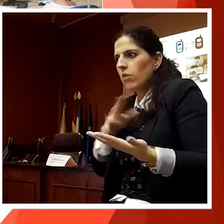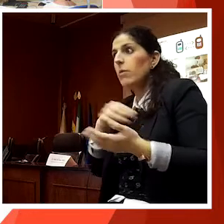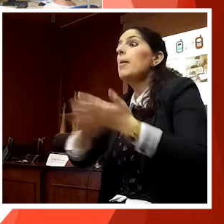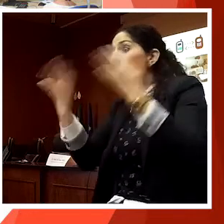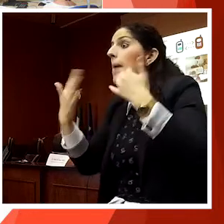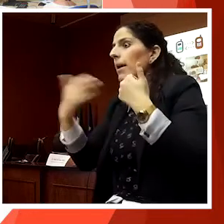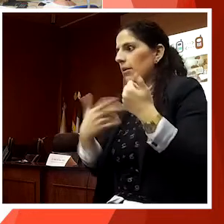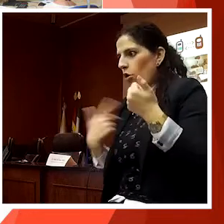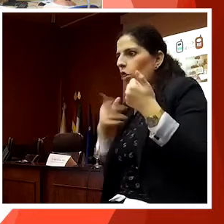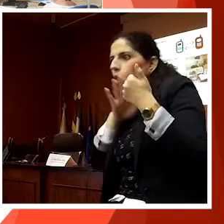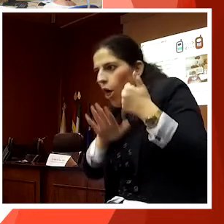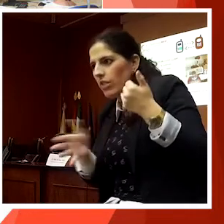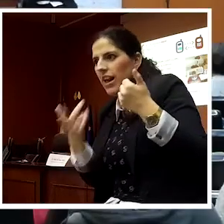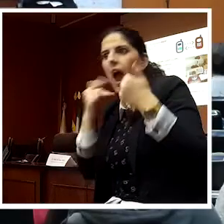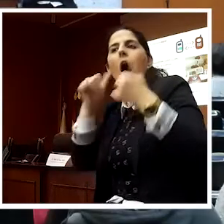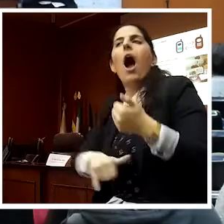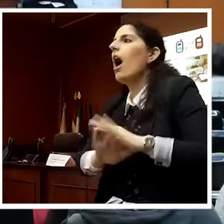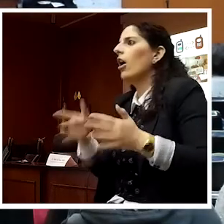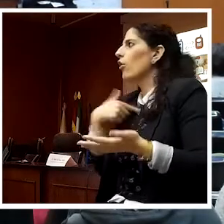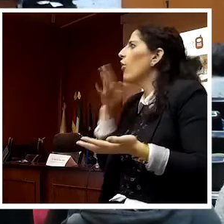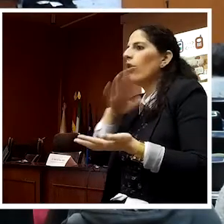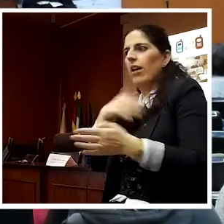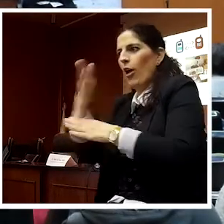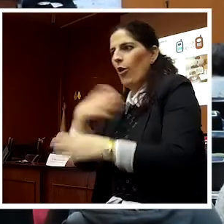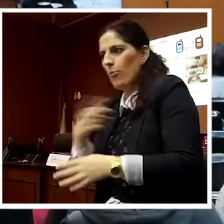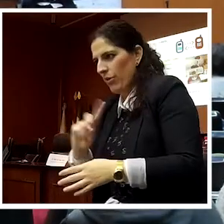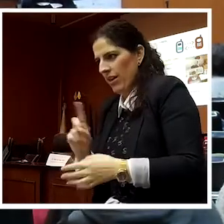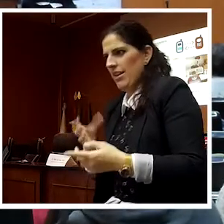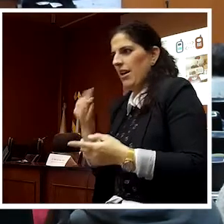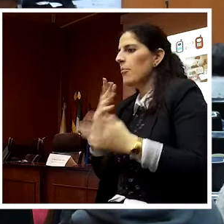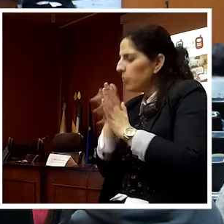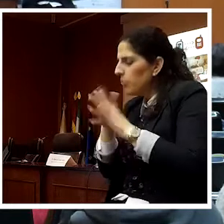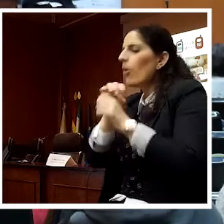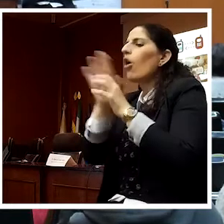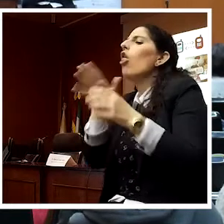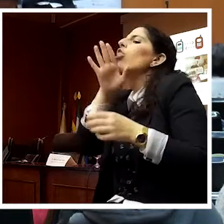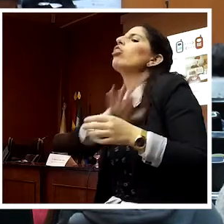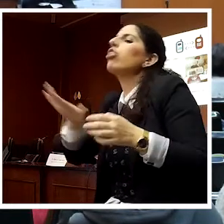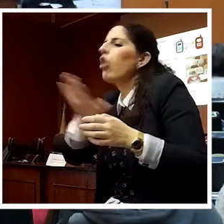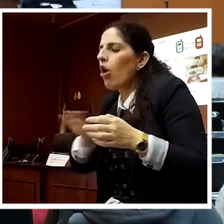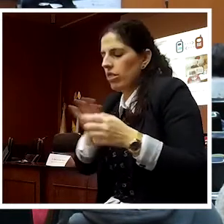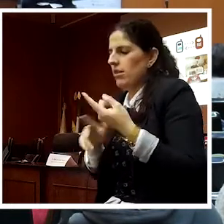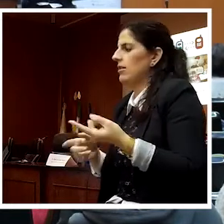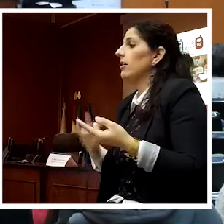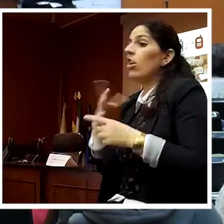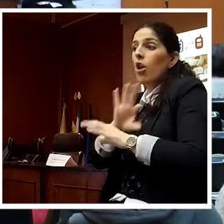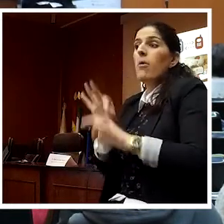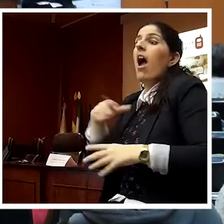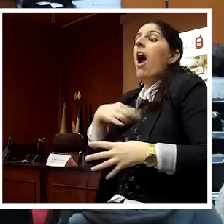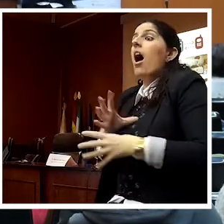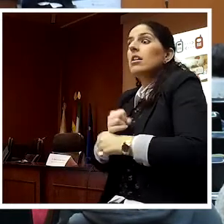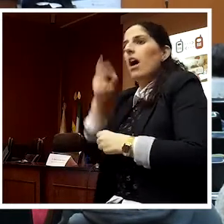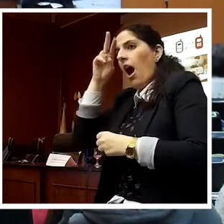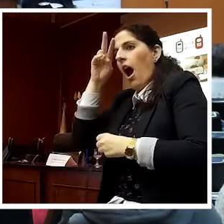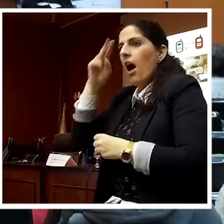no se dice la dirección. Entonces, ¿dónde voy? ¿Bien? Pero es normal, la situación es angustiosa y